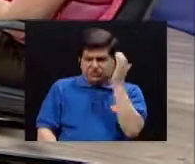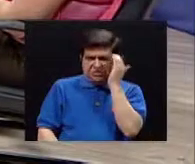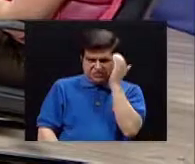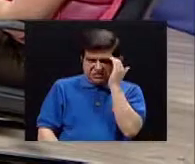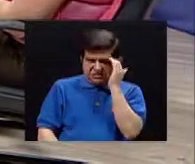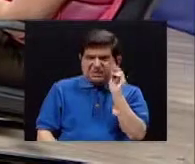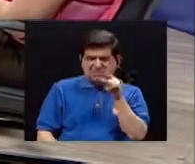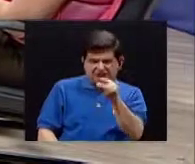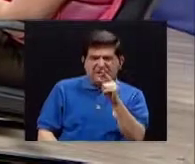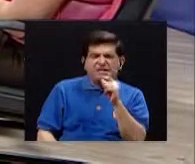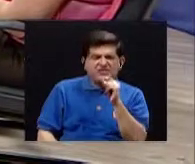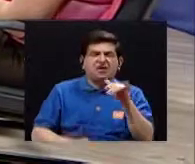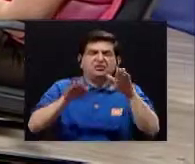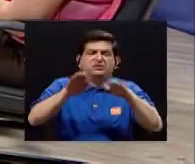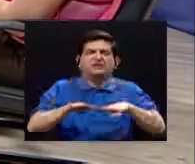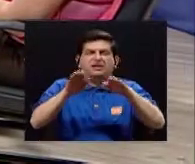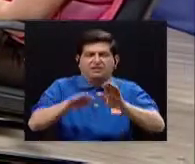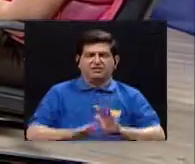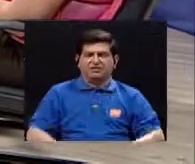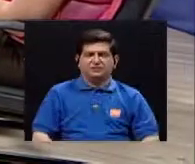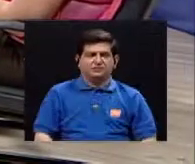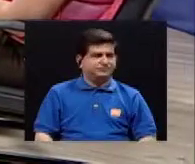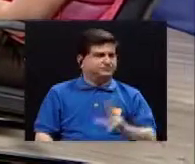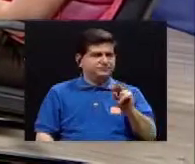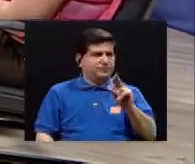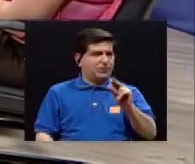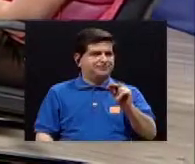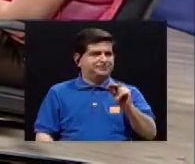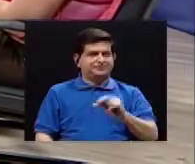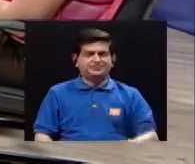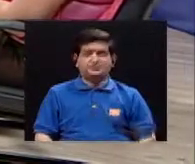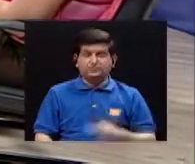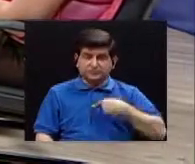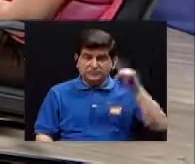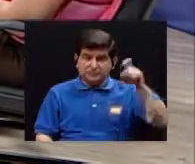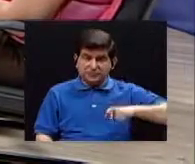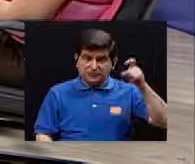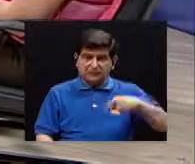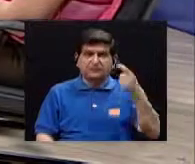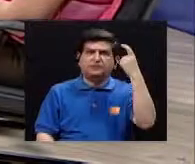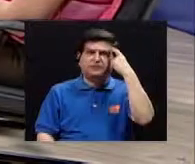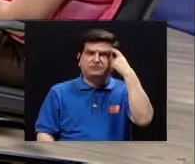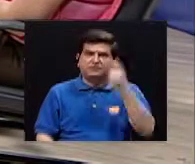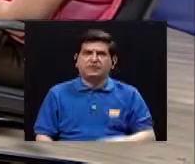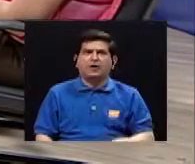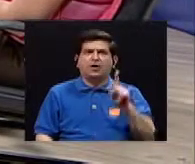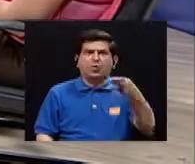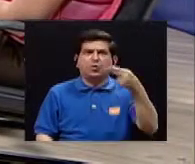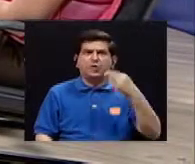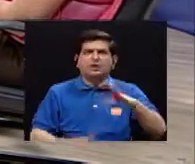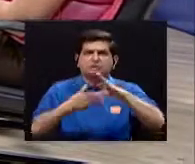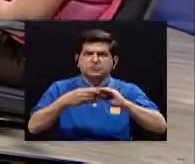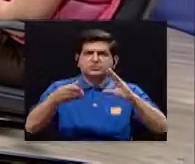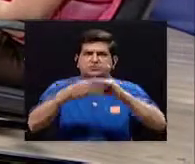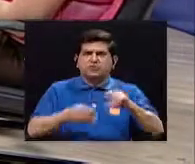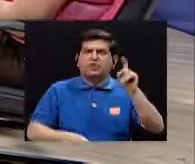los conoce estuviera tranquila hasta él sino que también de ello tenía que pensar en que había una historia que contar y que tenía